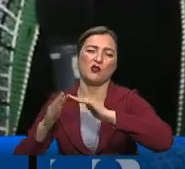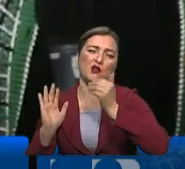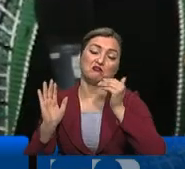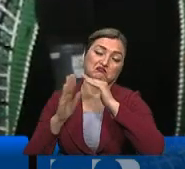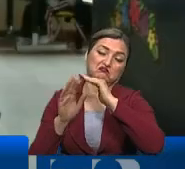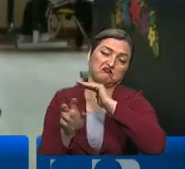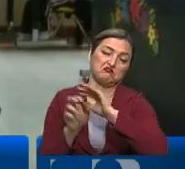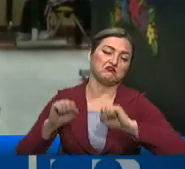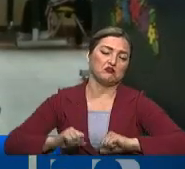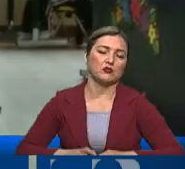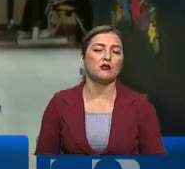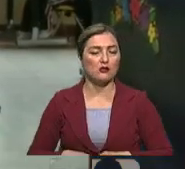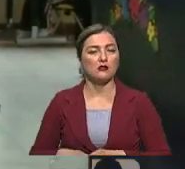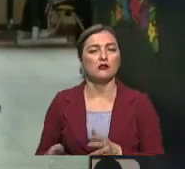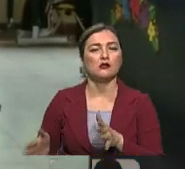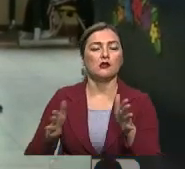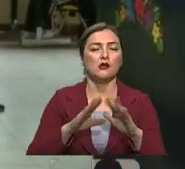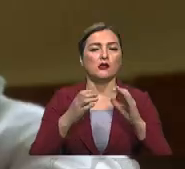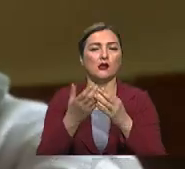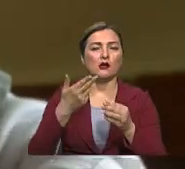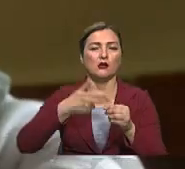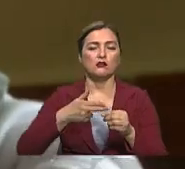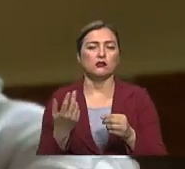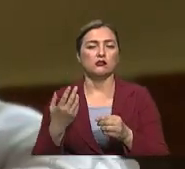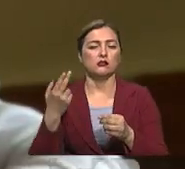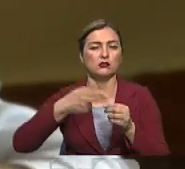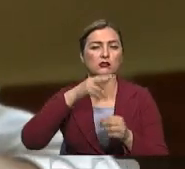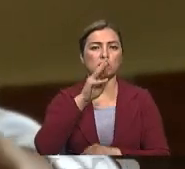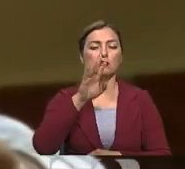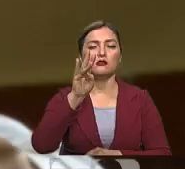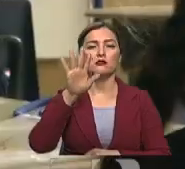espacios comunitarios. Actualmente en clases presenciales hay